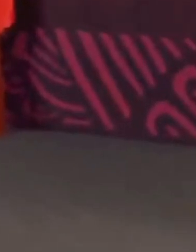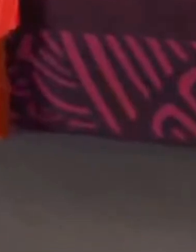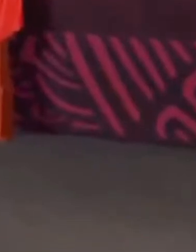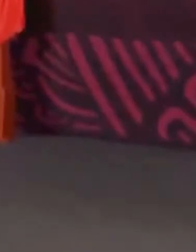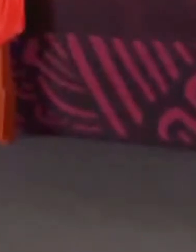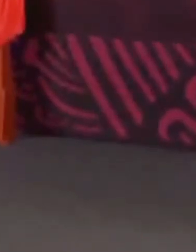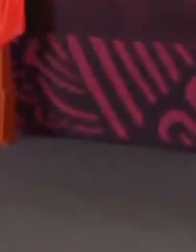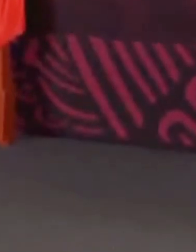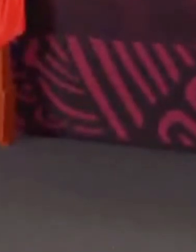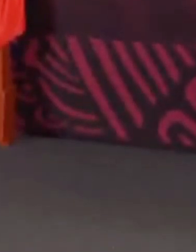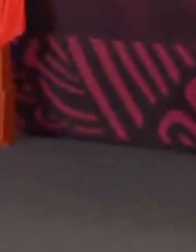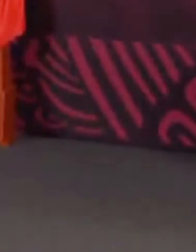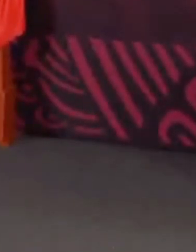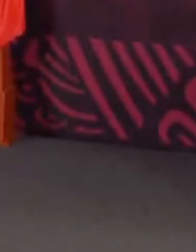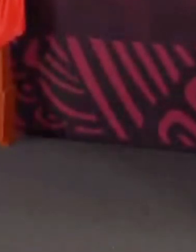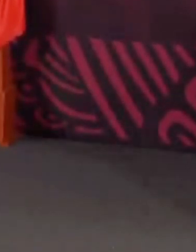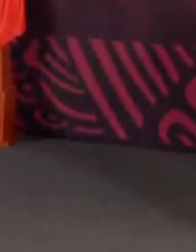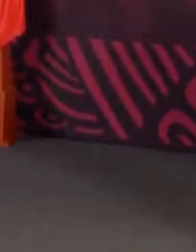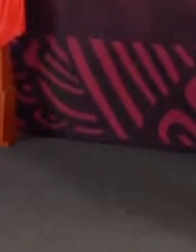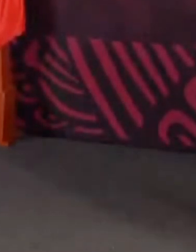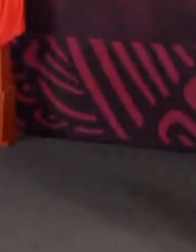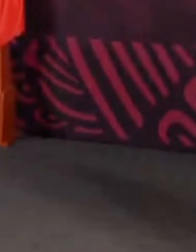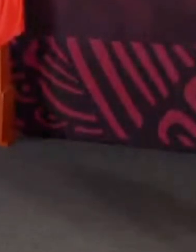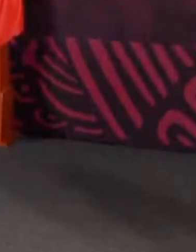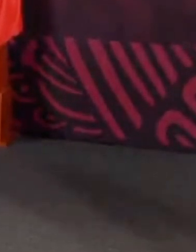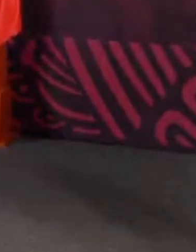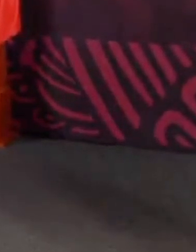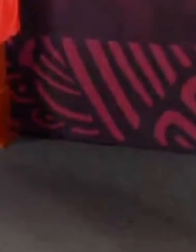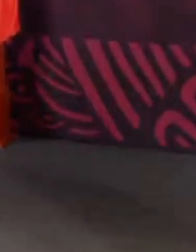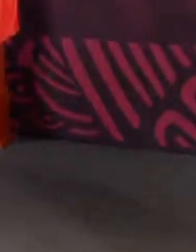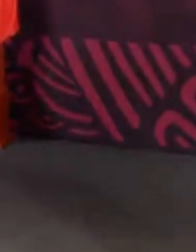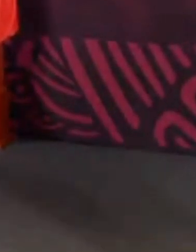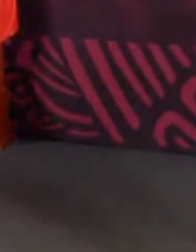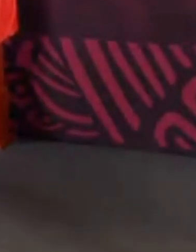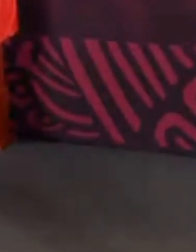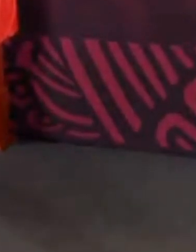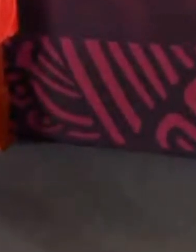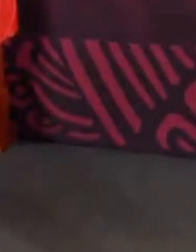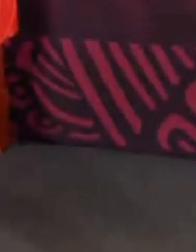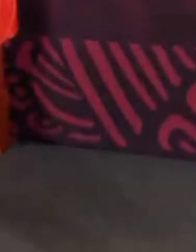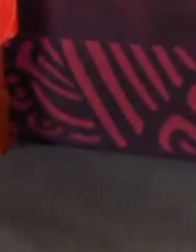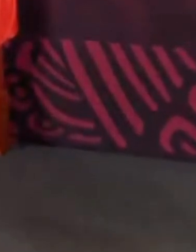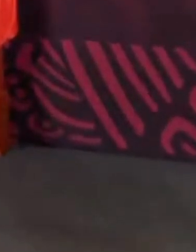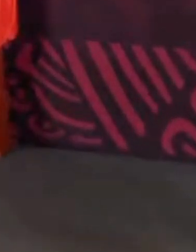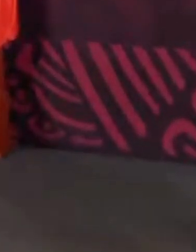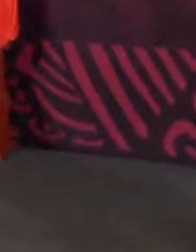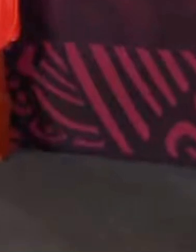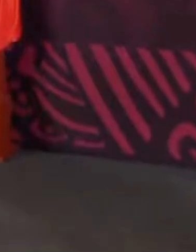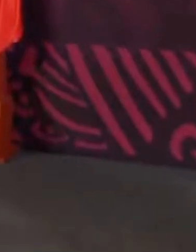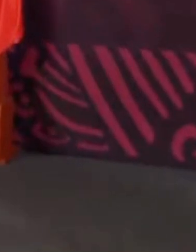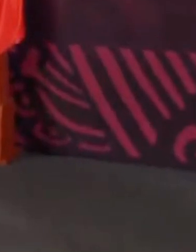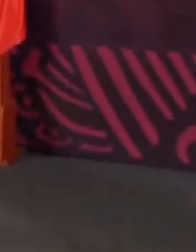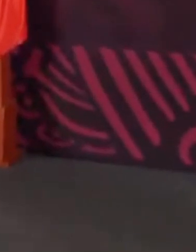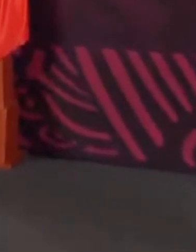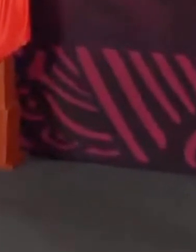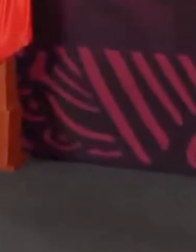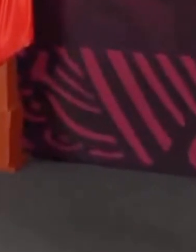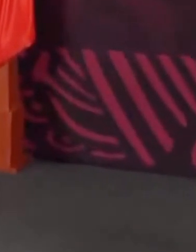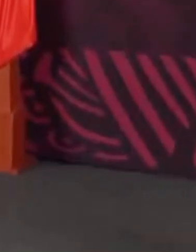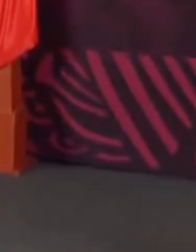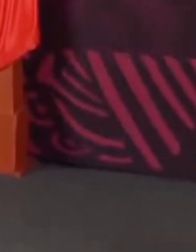Bueno, pues como todos los martes, a cada 15 días